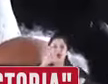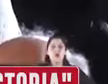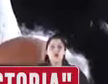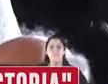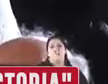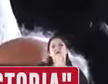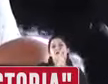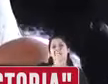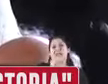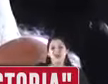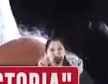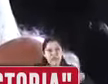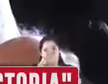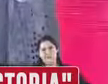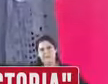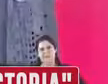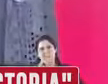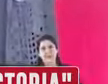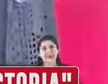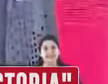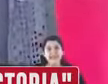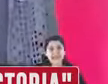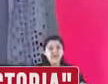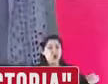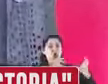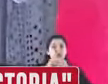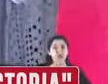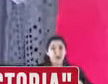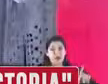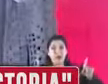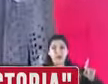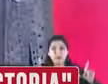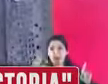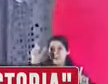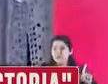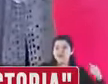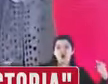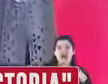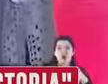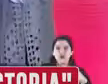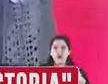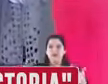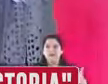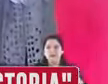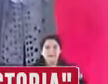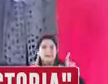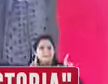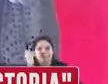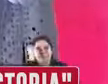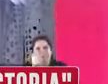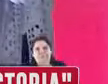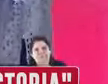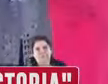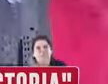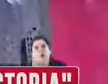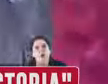porque si ellos ponen en debate las cosas que hay que poner el debate los de la oposición no pueden ir a ningún canal de televisión